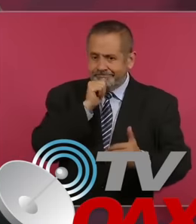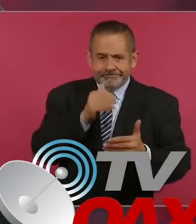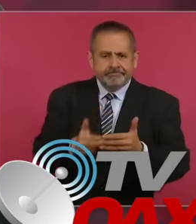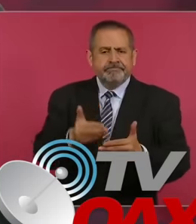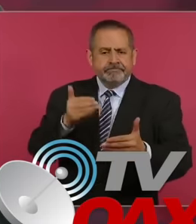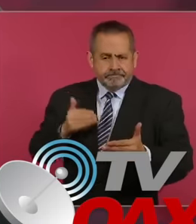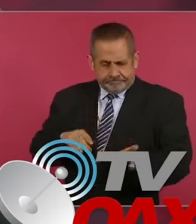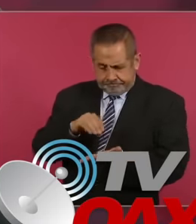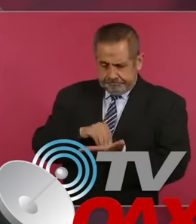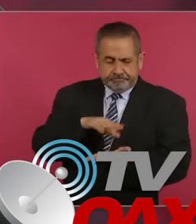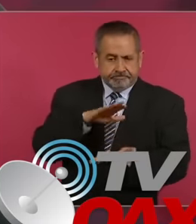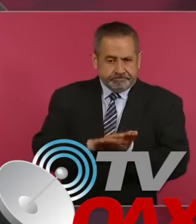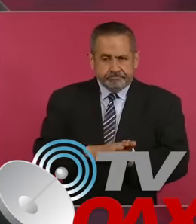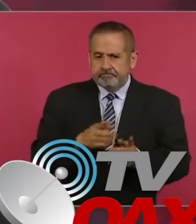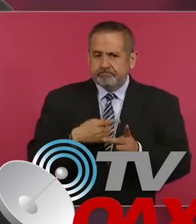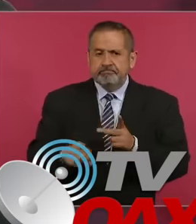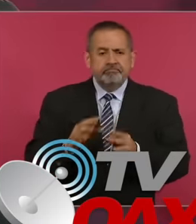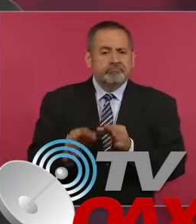establecido.